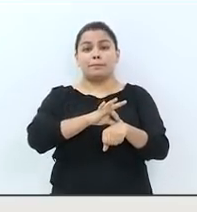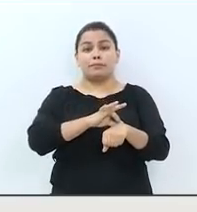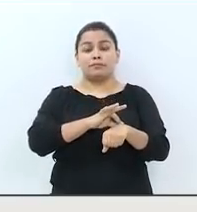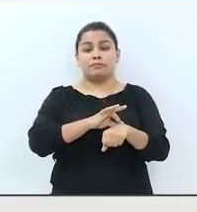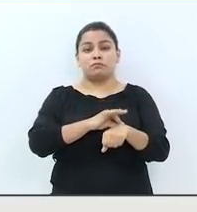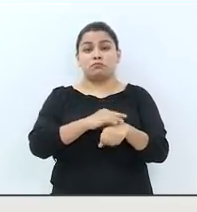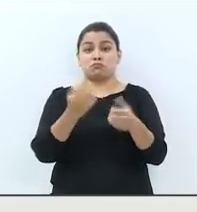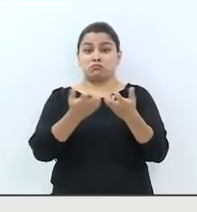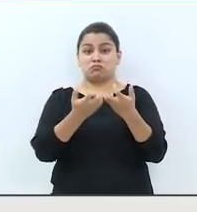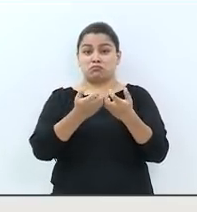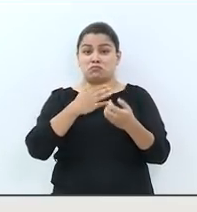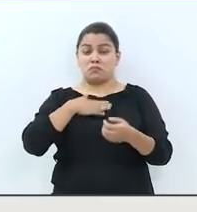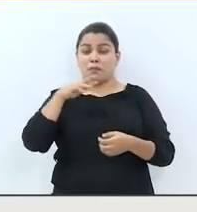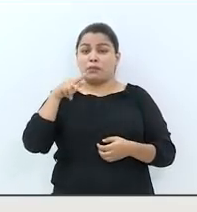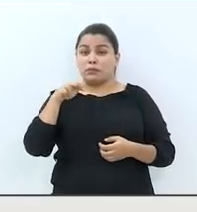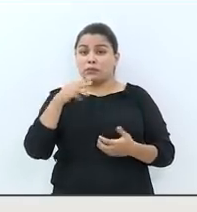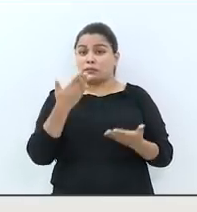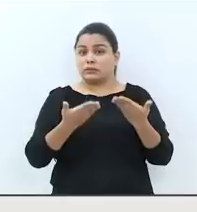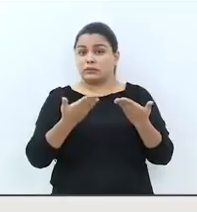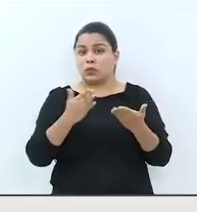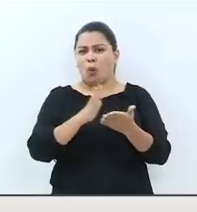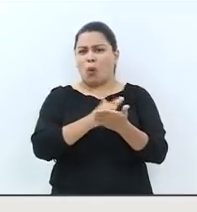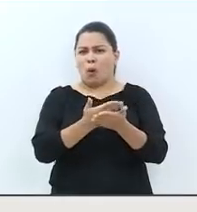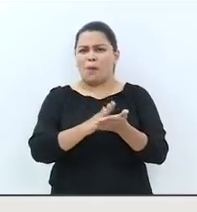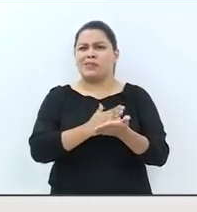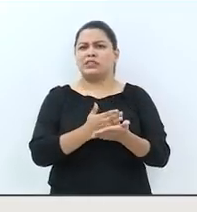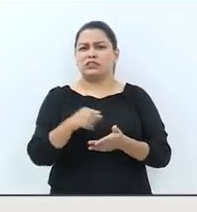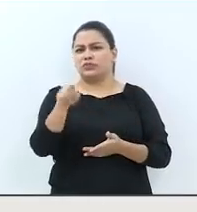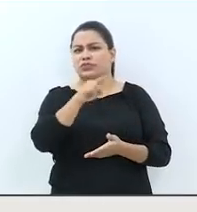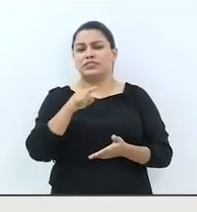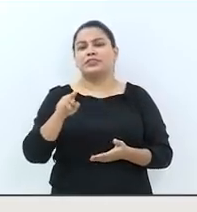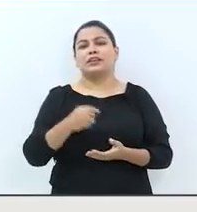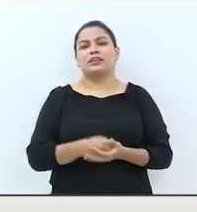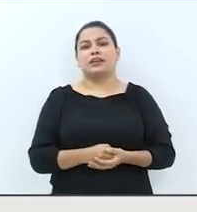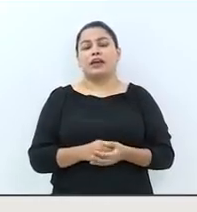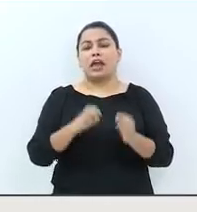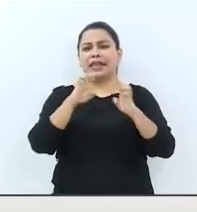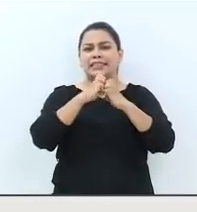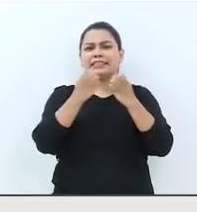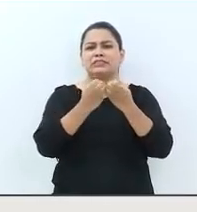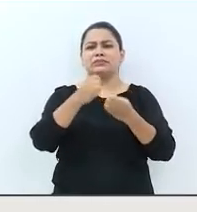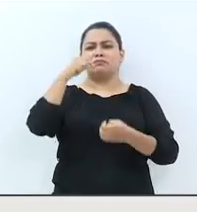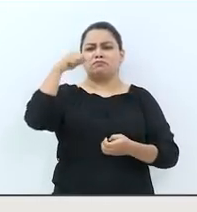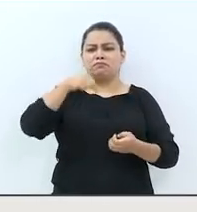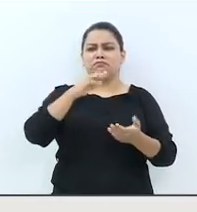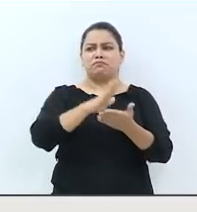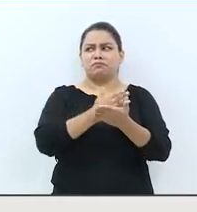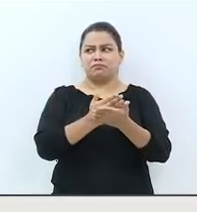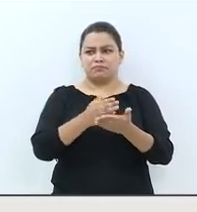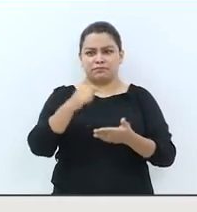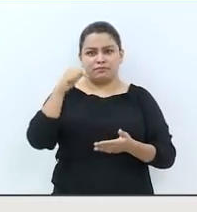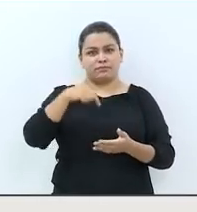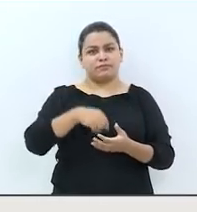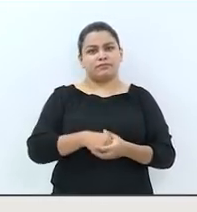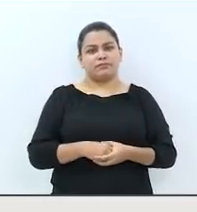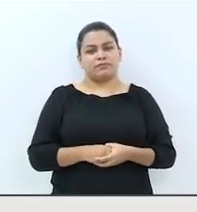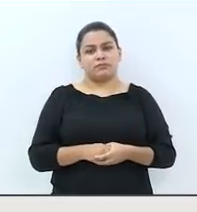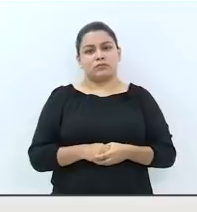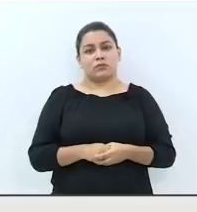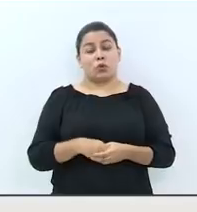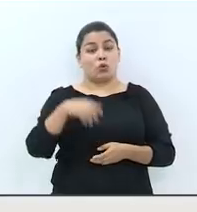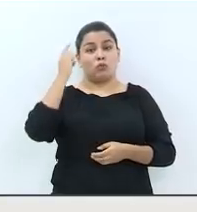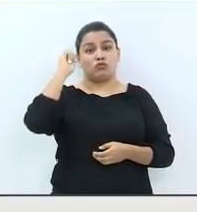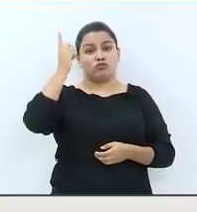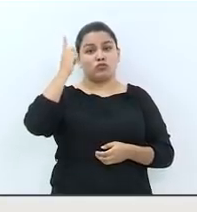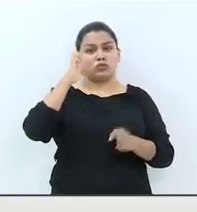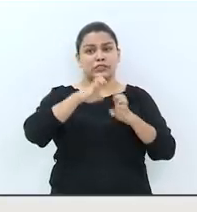ella. Y quisiera también un poco compartir, bueno, con ustedes, equipo con el que estamos compartiendo ahora, con los docentes,